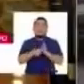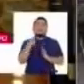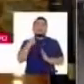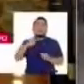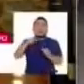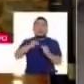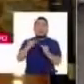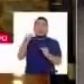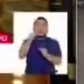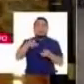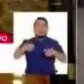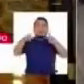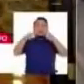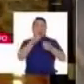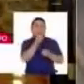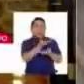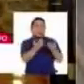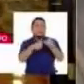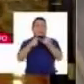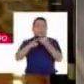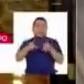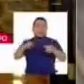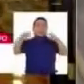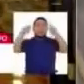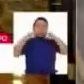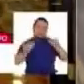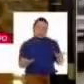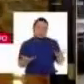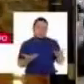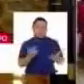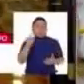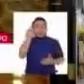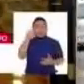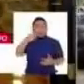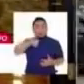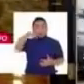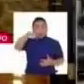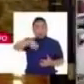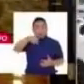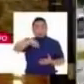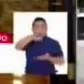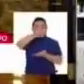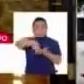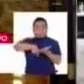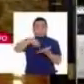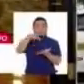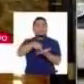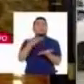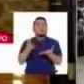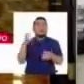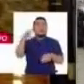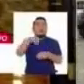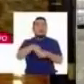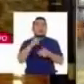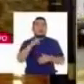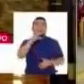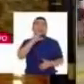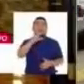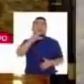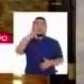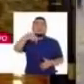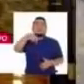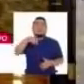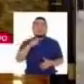yo mismo, y después digo yo a la gente que le he generado el hambre y la carestía, le subsidio el GLP y el